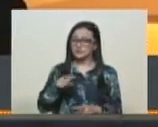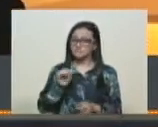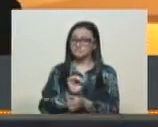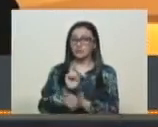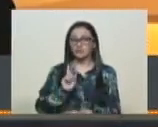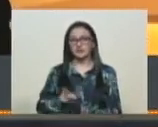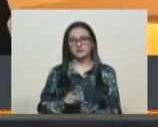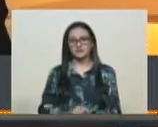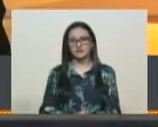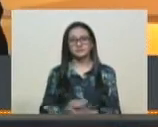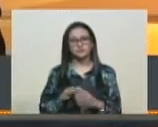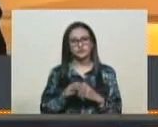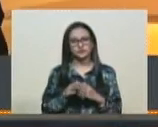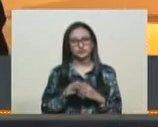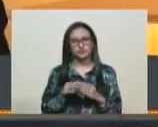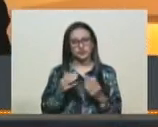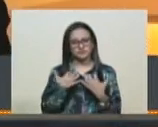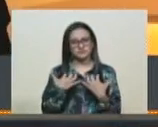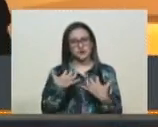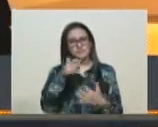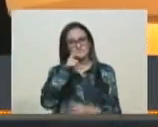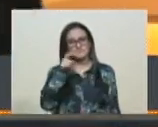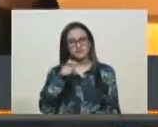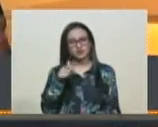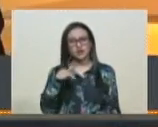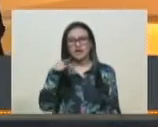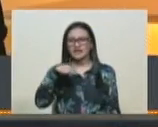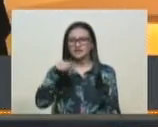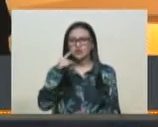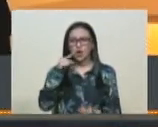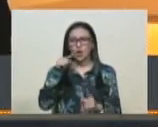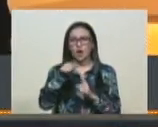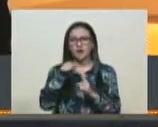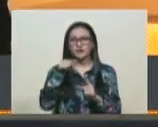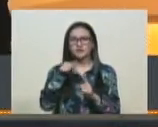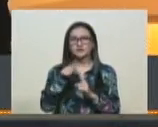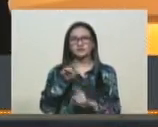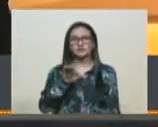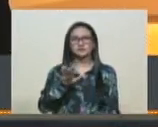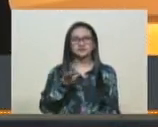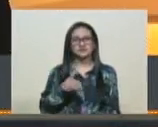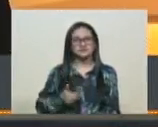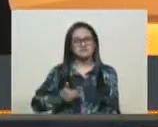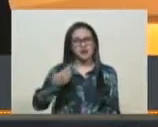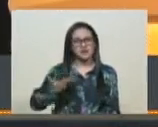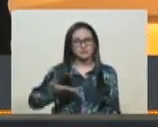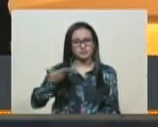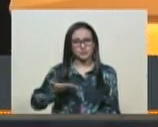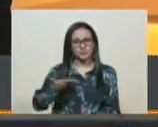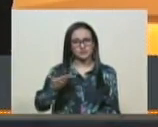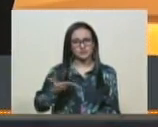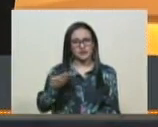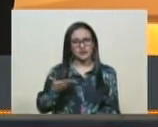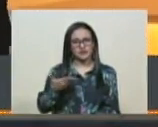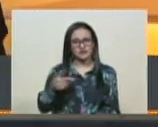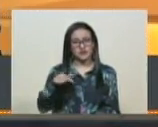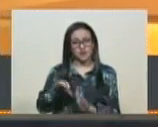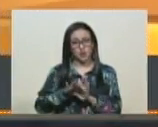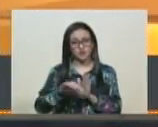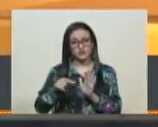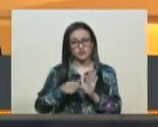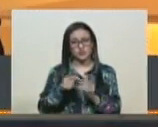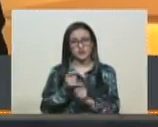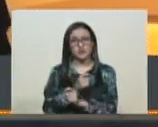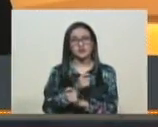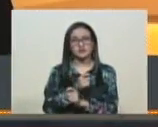compañeros y compañeras, son los objetivos programáticos más importantes de nuestra constituyente